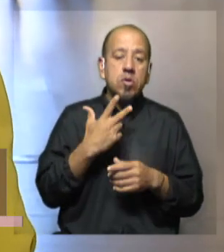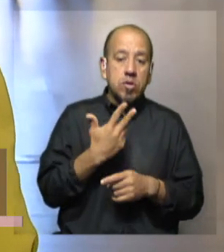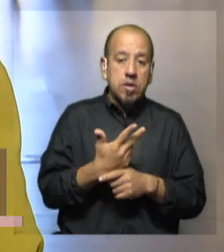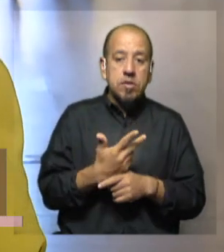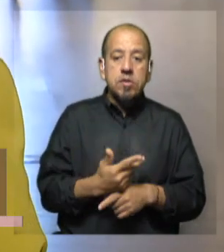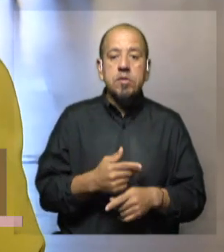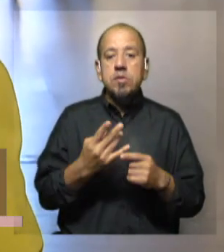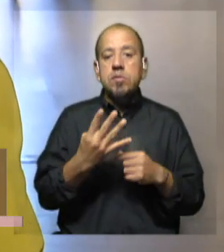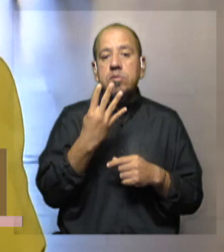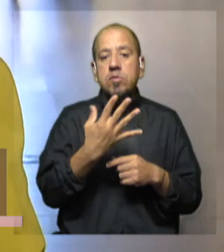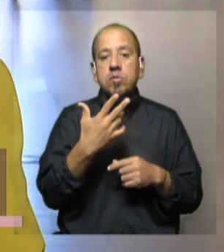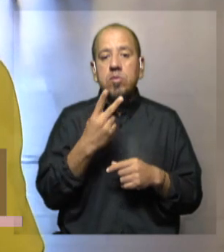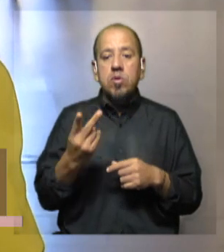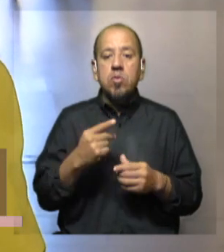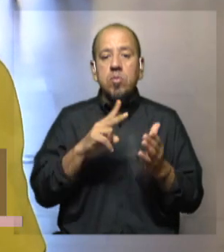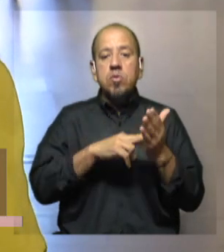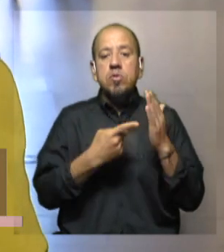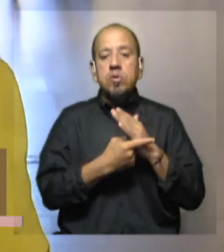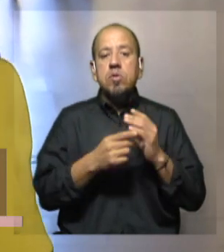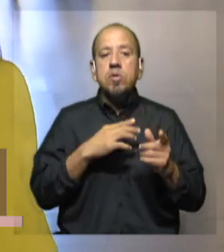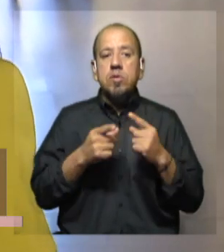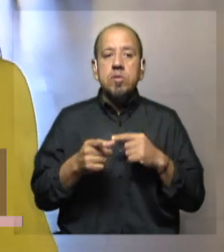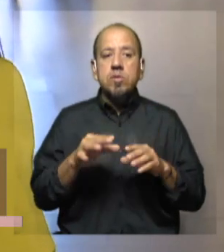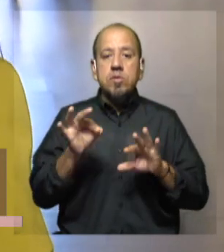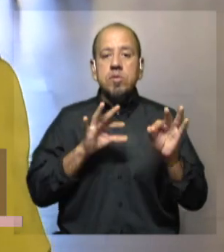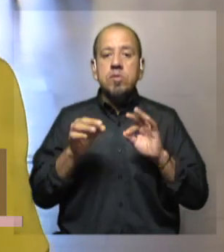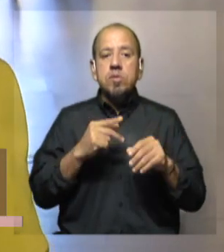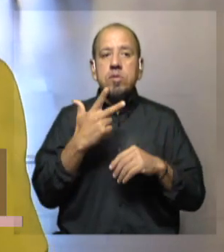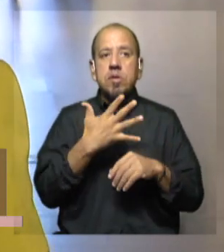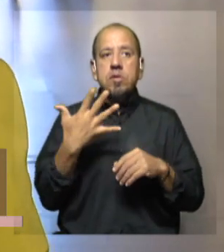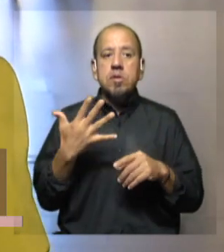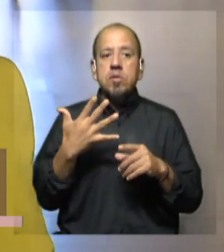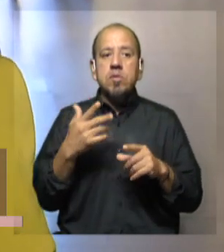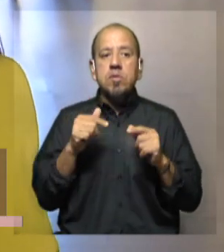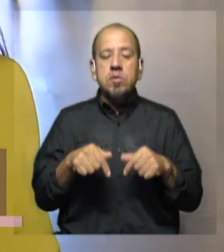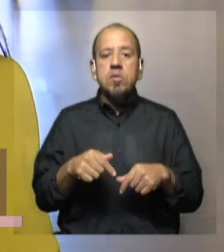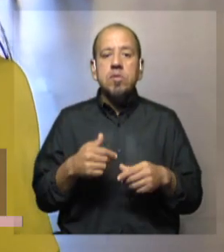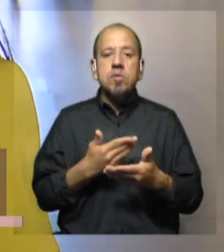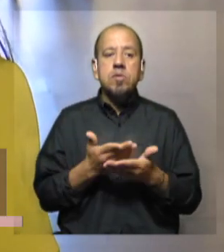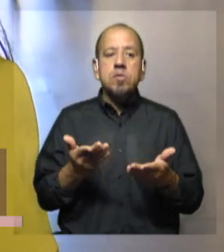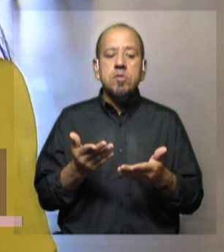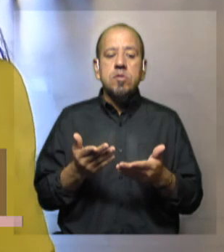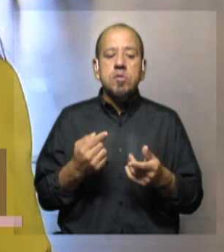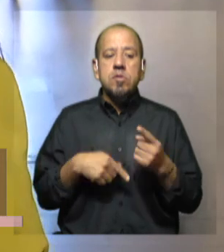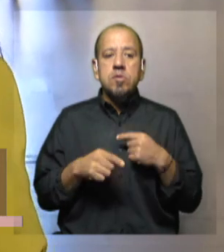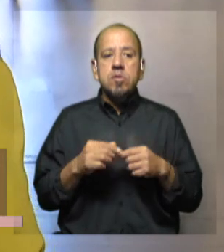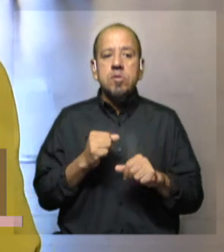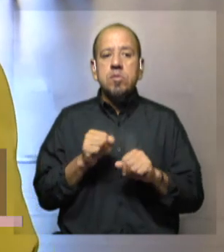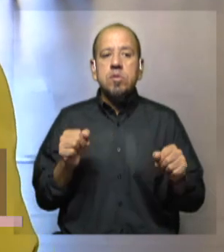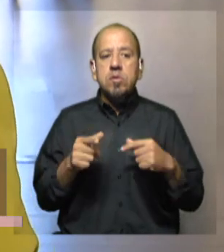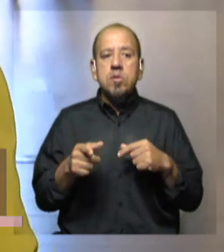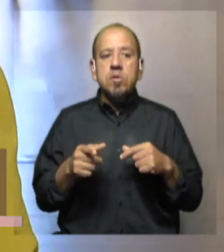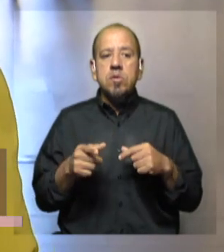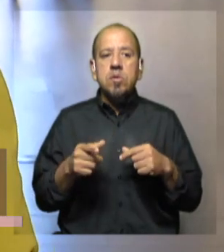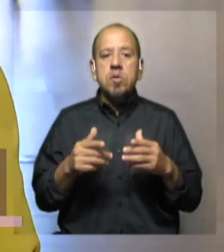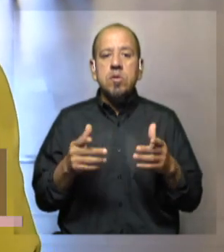de 452 proyectos que se postularon, seleccionaron 35 que conforman esta exposición, como tú decís, que se puede ver en el EAC